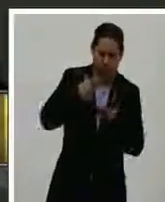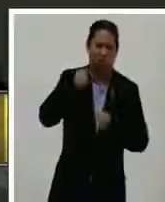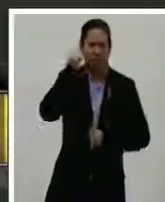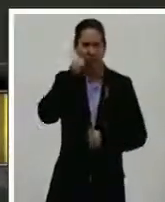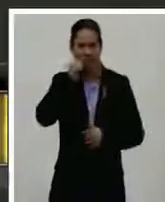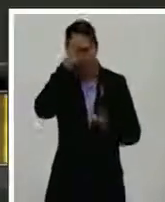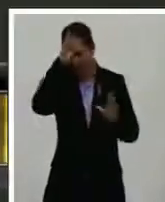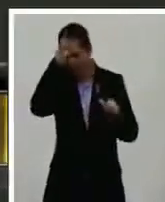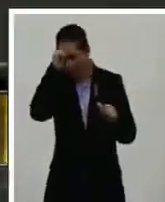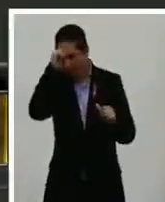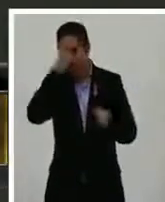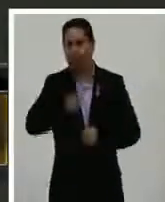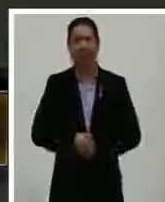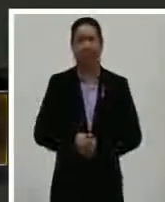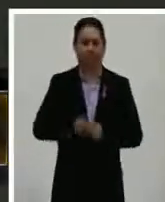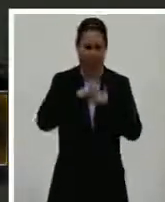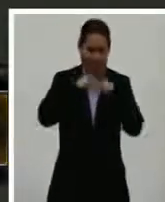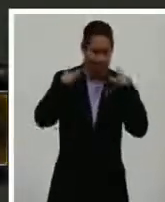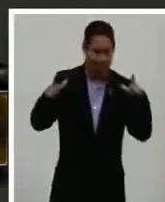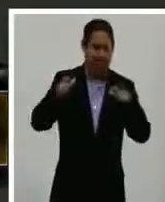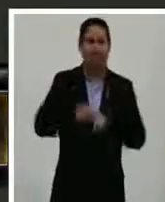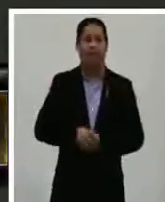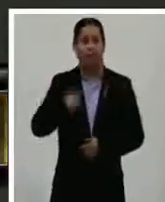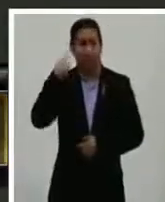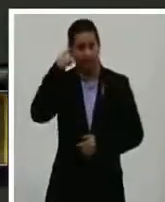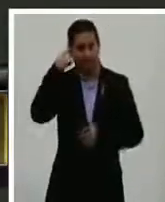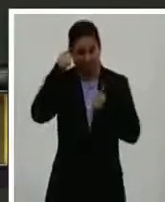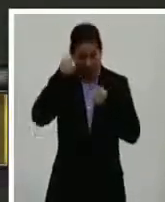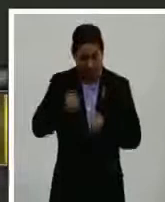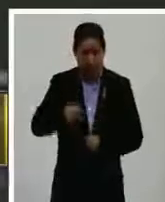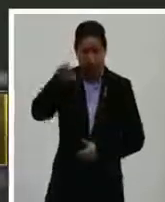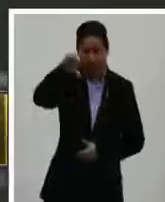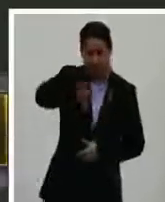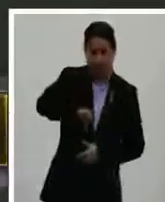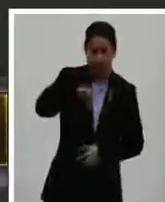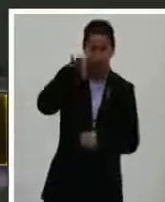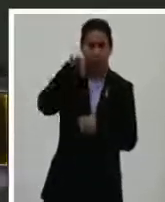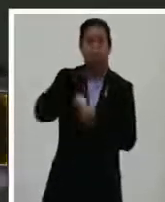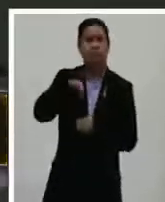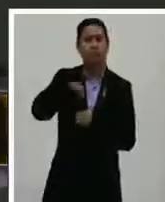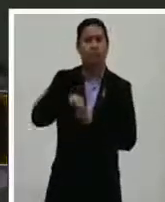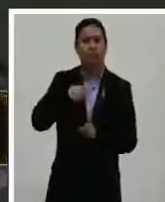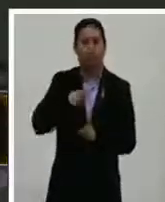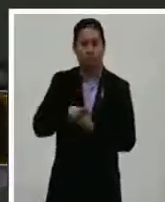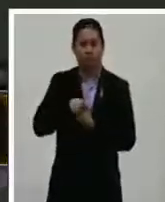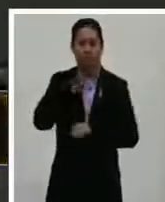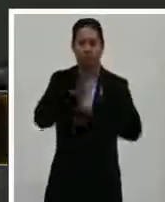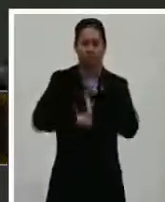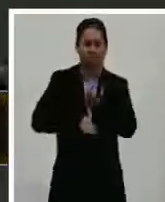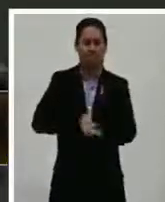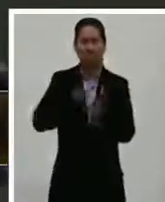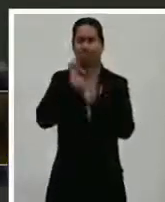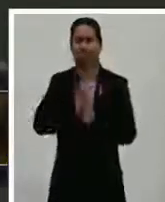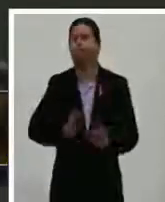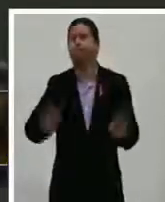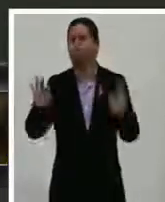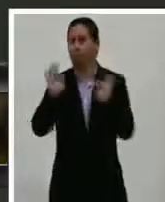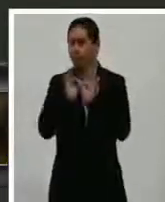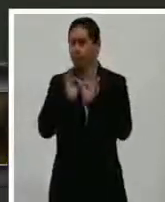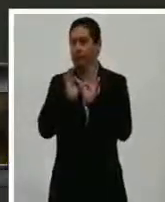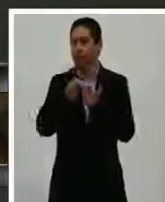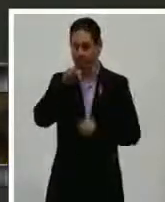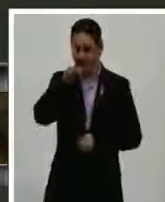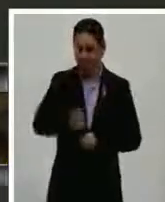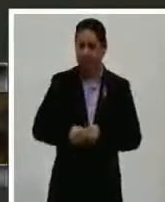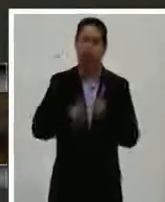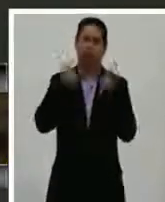acuerdos hoy seguro estamos que con nuestro voto daremos un paso importante en la historia de méxico